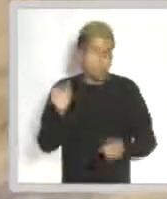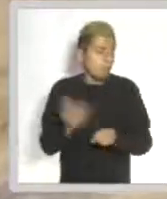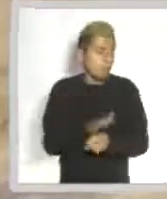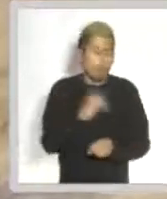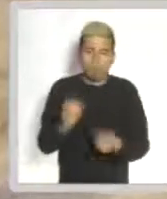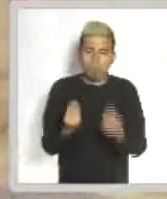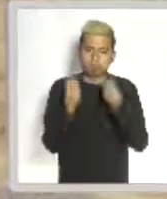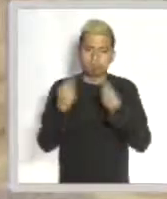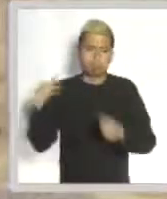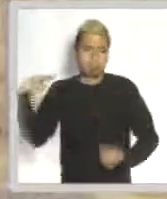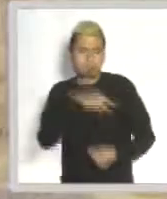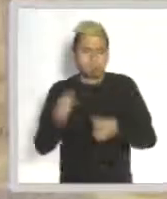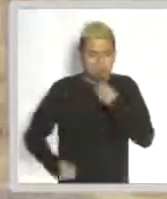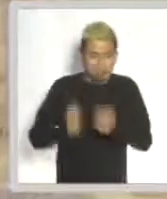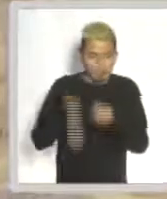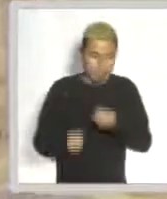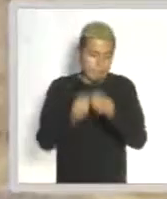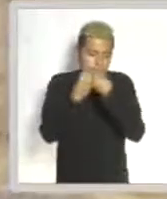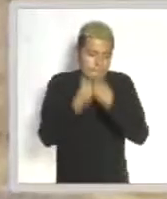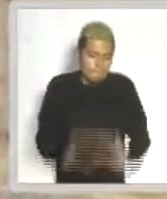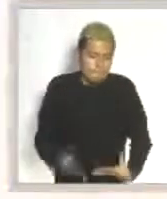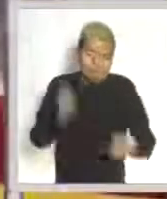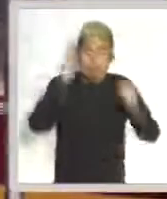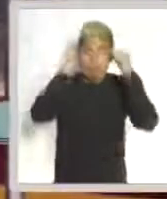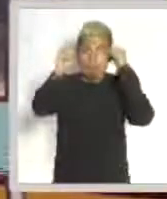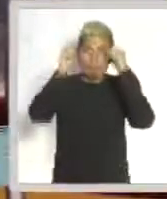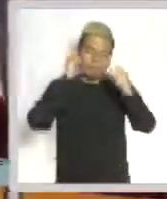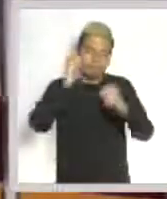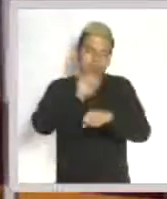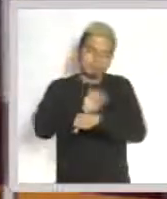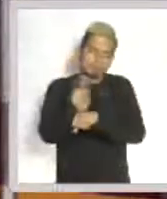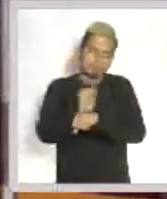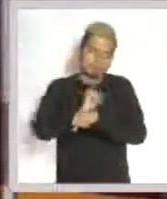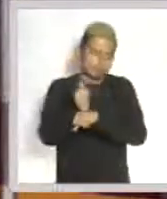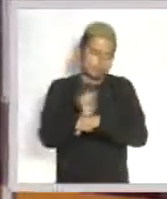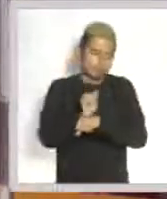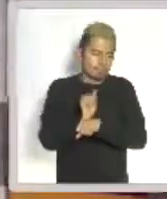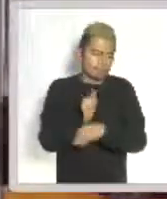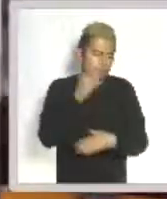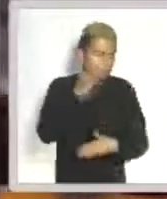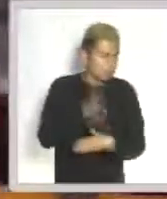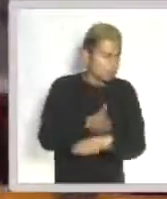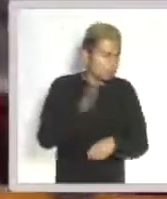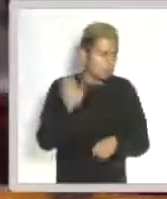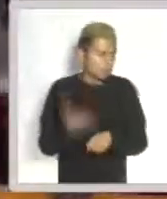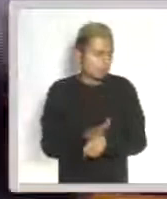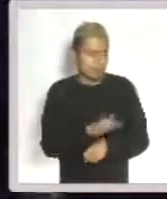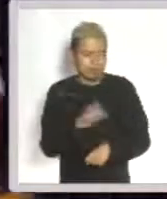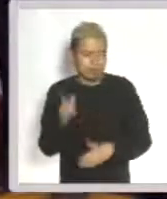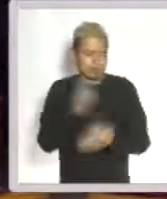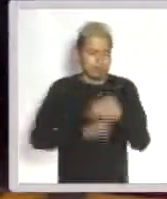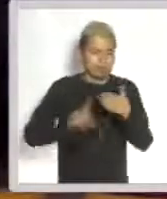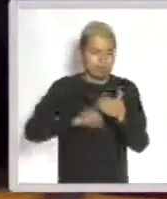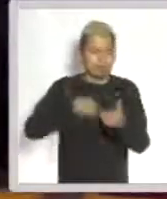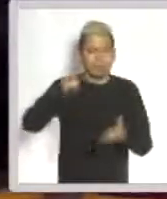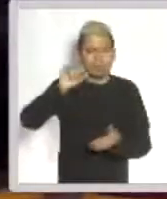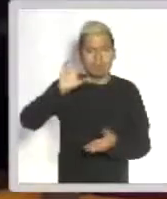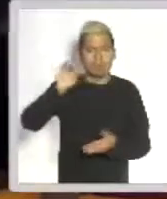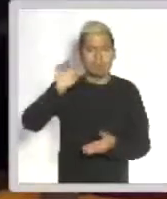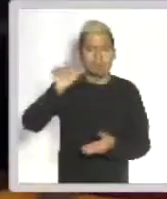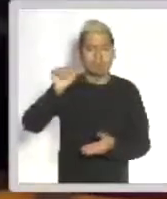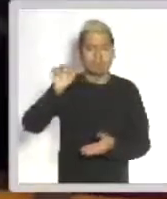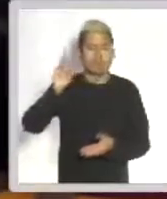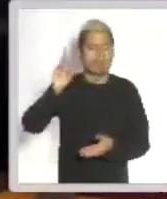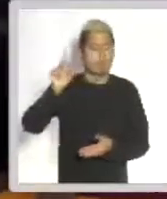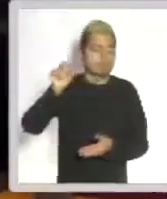el conductor perdió el control del vehículo venía circulando de lo que es nicolás bravo hacia hacia durango